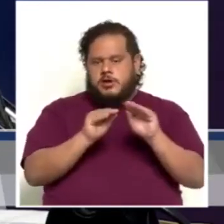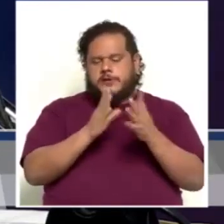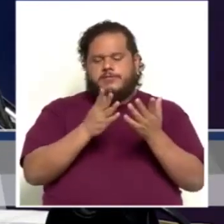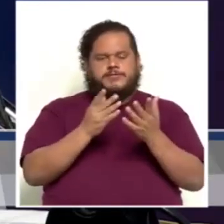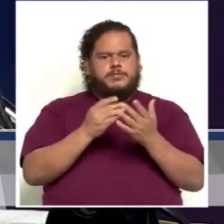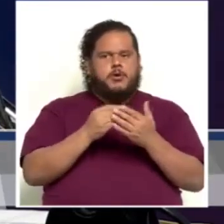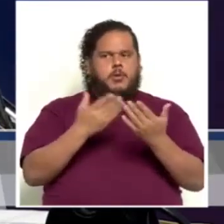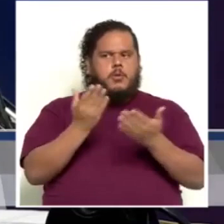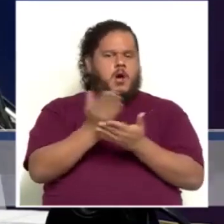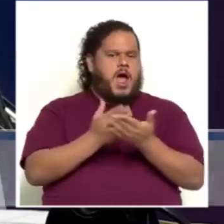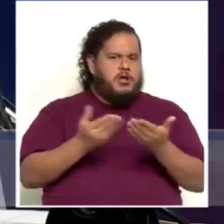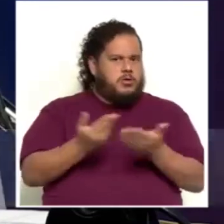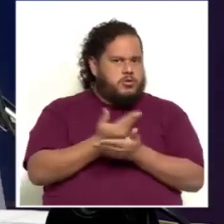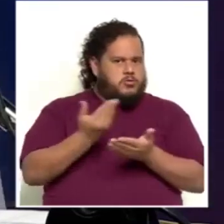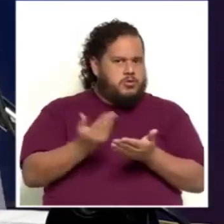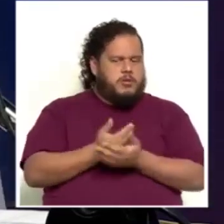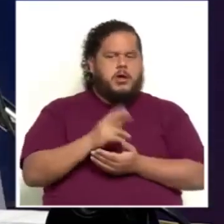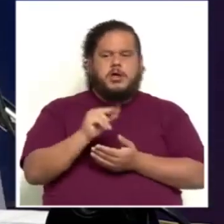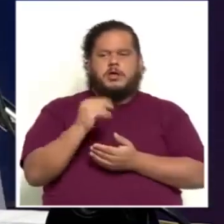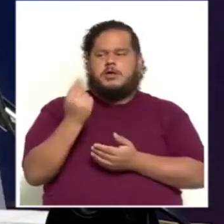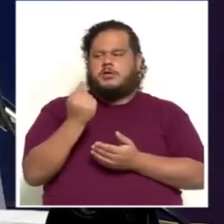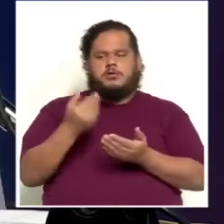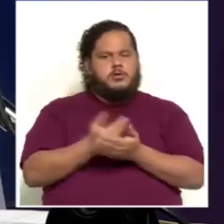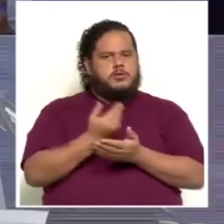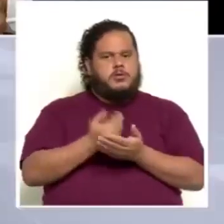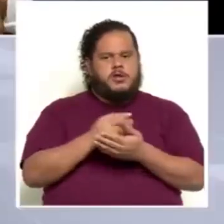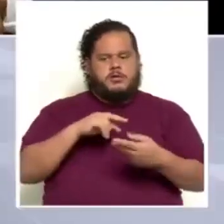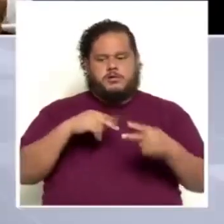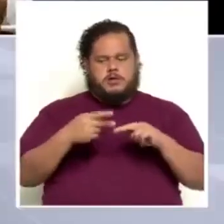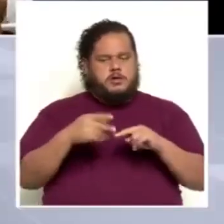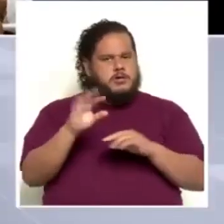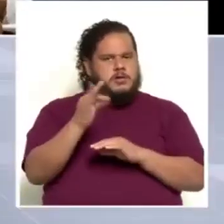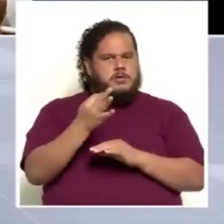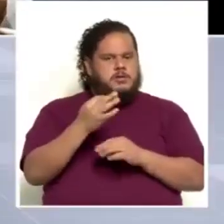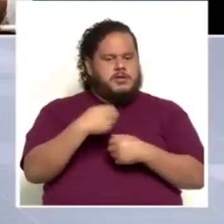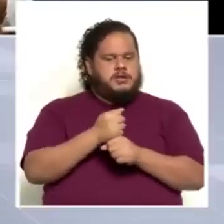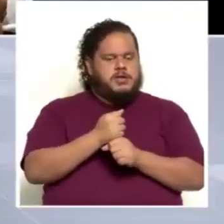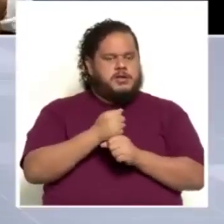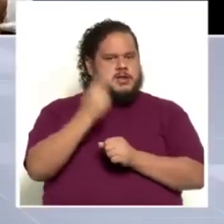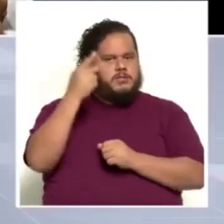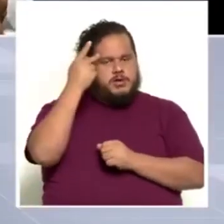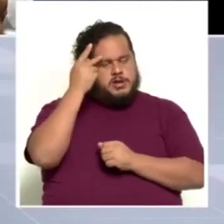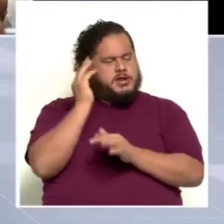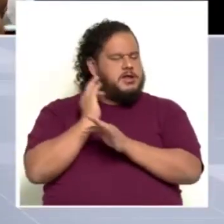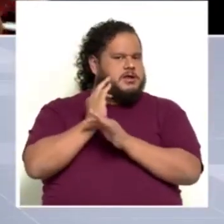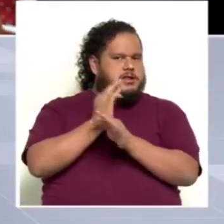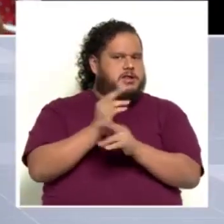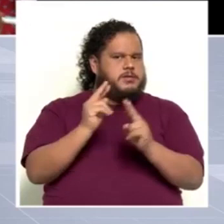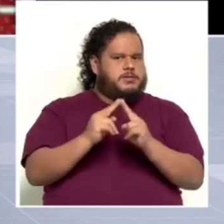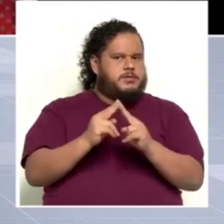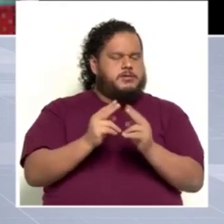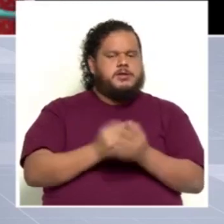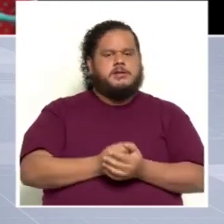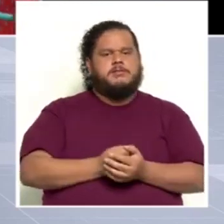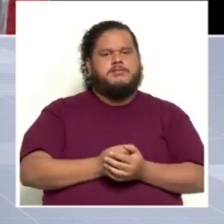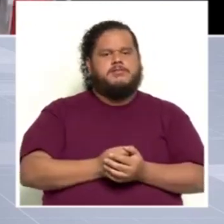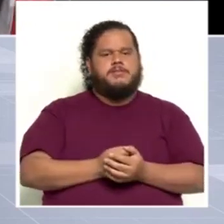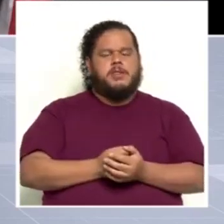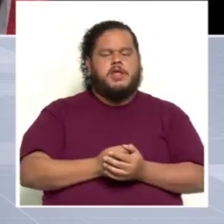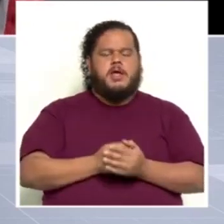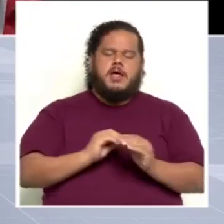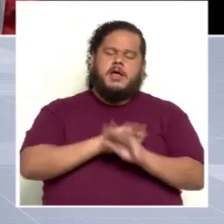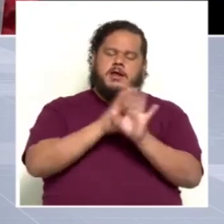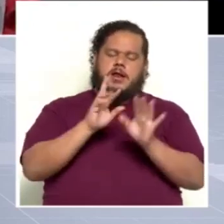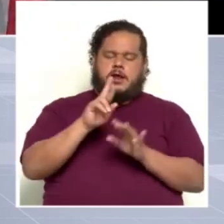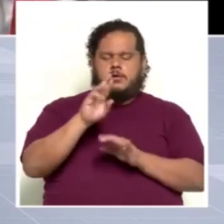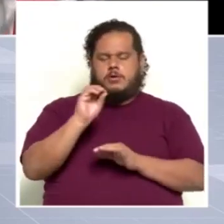absolutamente novedosos. Y no solo novedosos, sino contrario a las formas de hacer política tradicionalmente conocidas, ¿verdad? Claro, Roxay, nada más quería